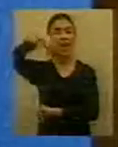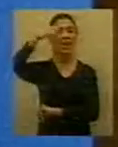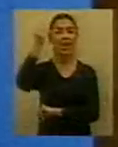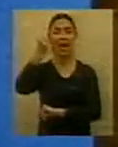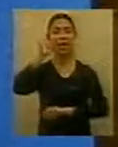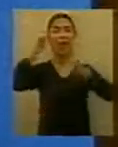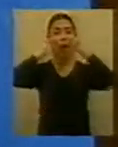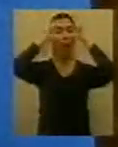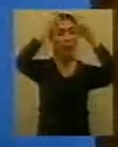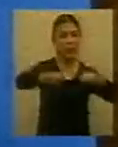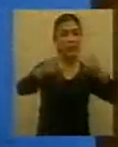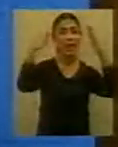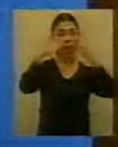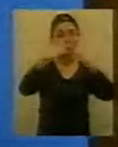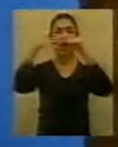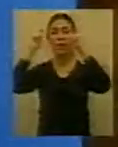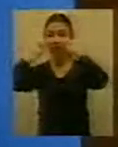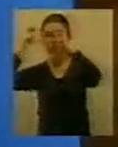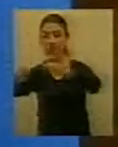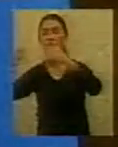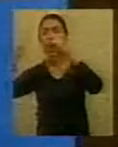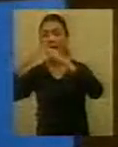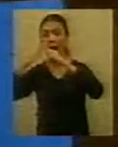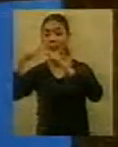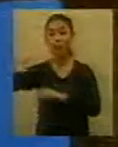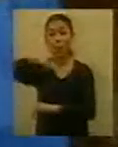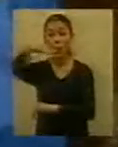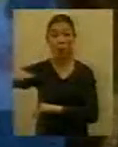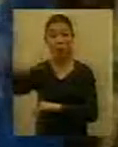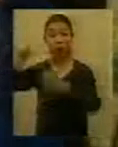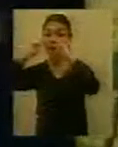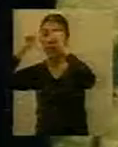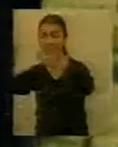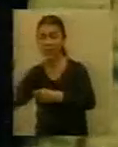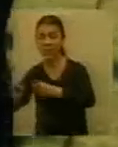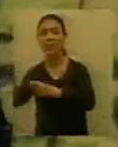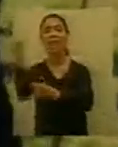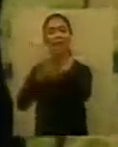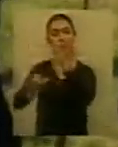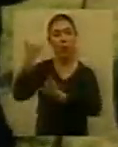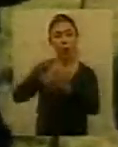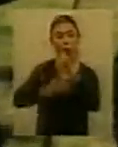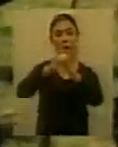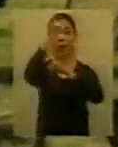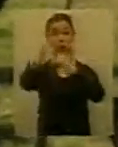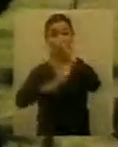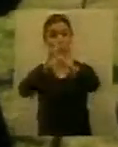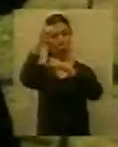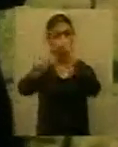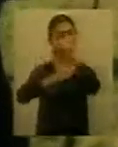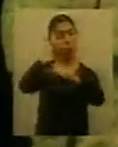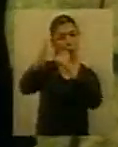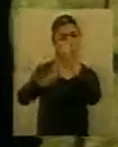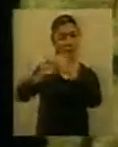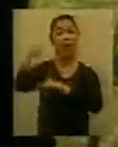ellos. También ellos nos brindan información a cada momento. Ellos saben exactamente quiénes viven, quiénes